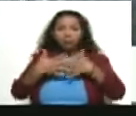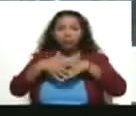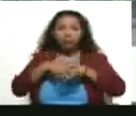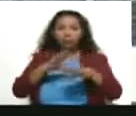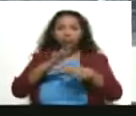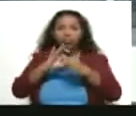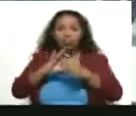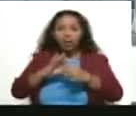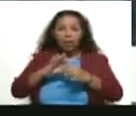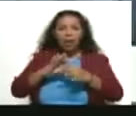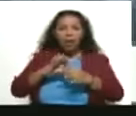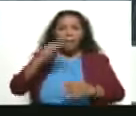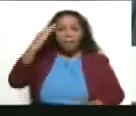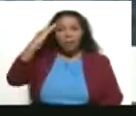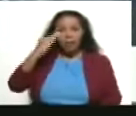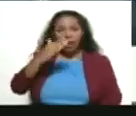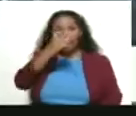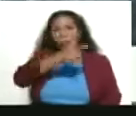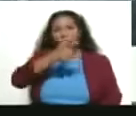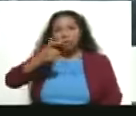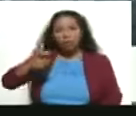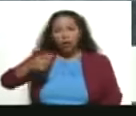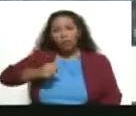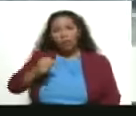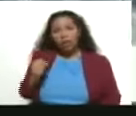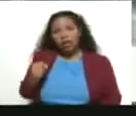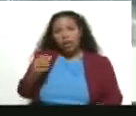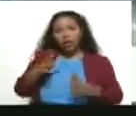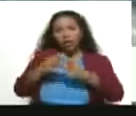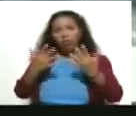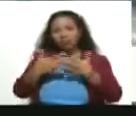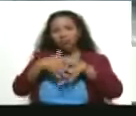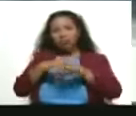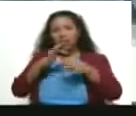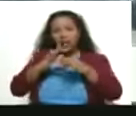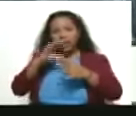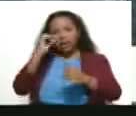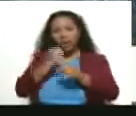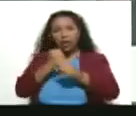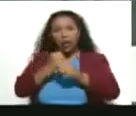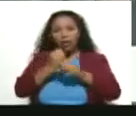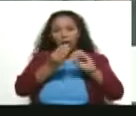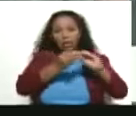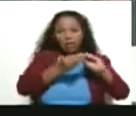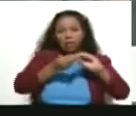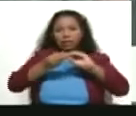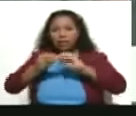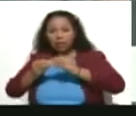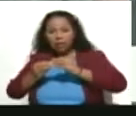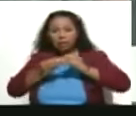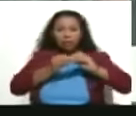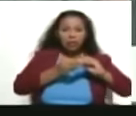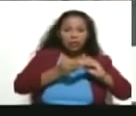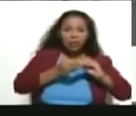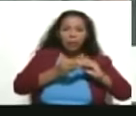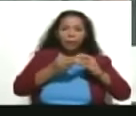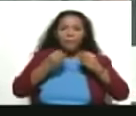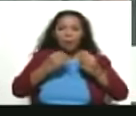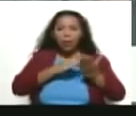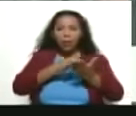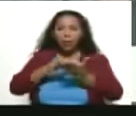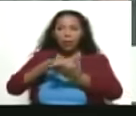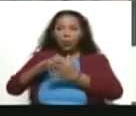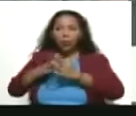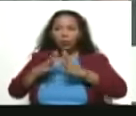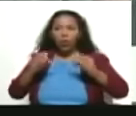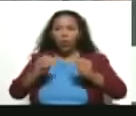cívico-militar-policial. Con esto enviamos el mensaje, bueno, de que estamos trabajando de manera eficiente, de manera efectiva, bueno,